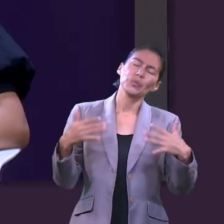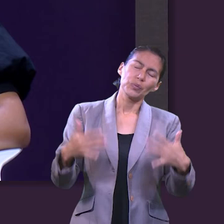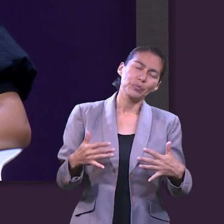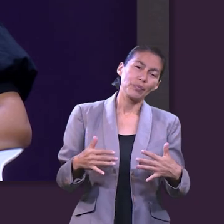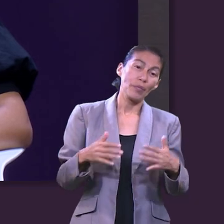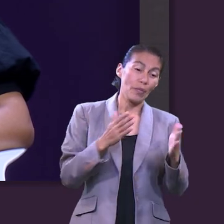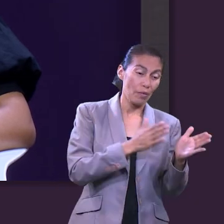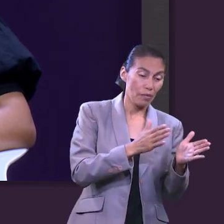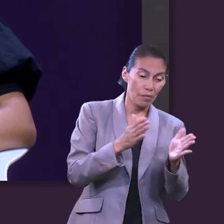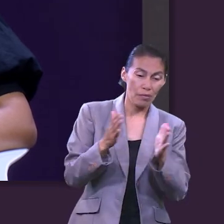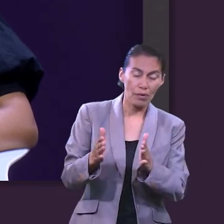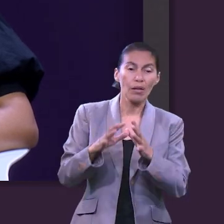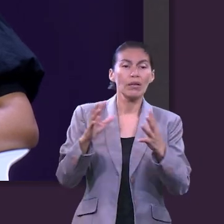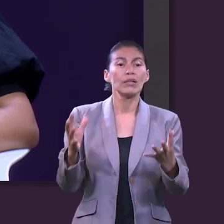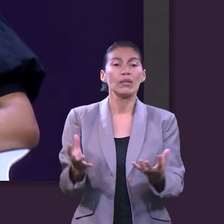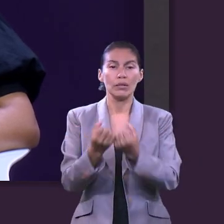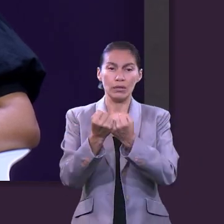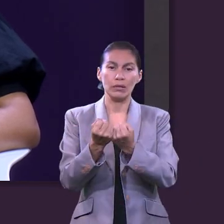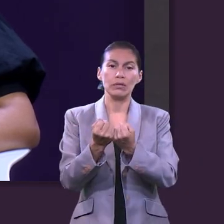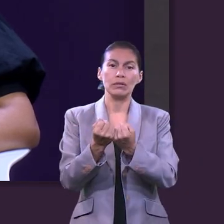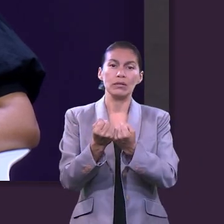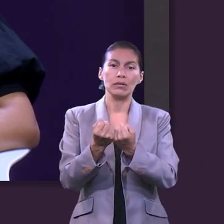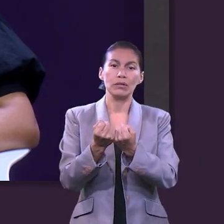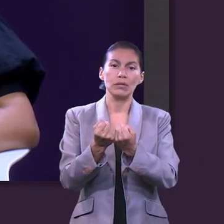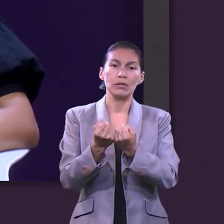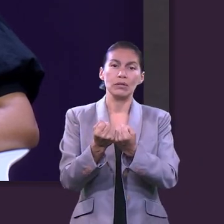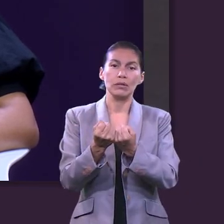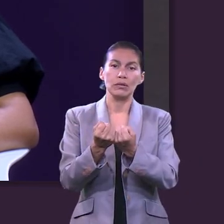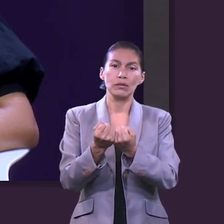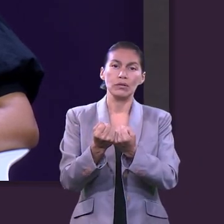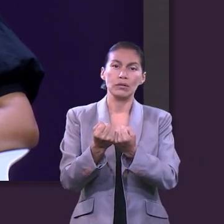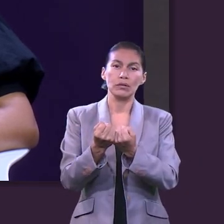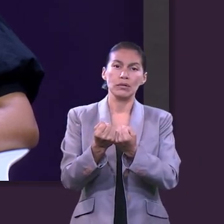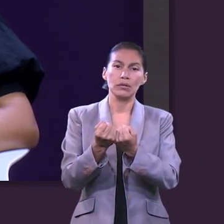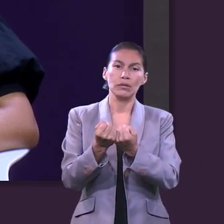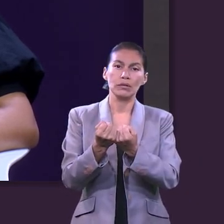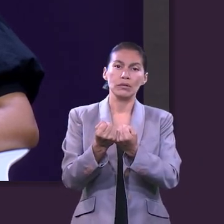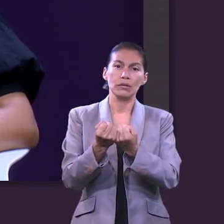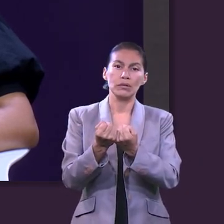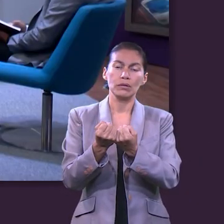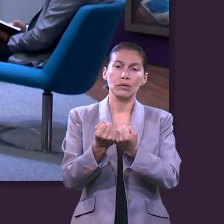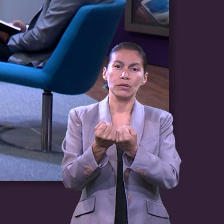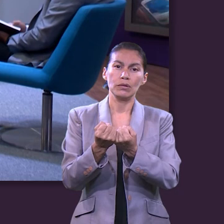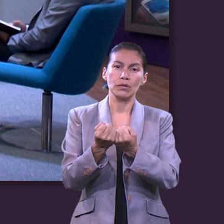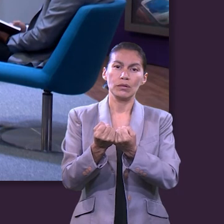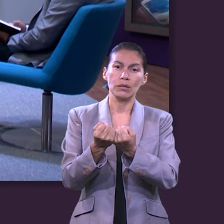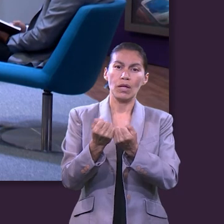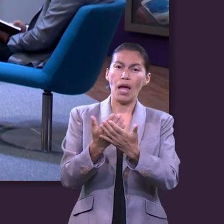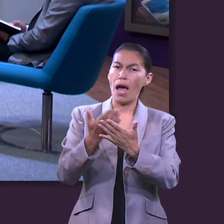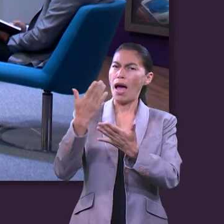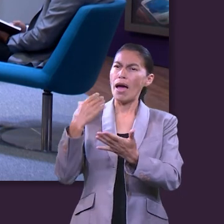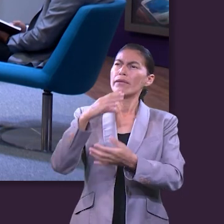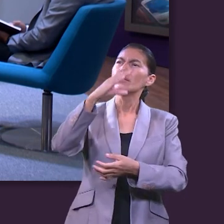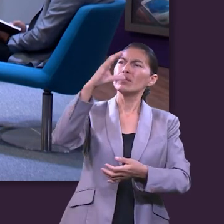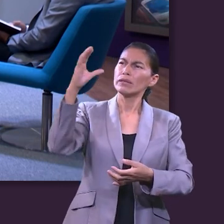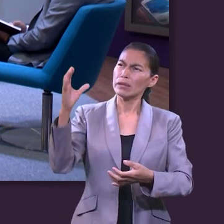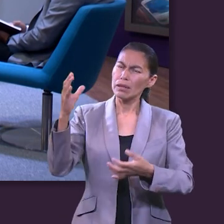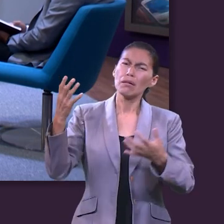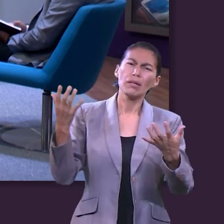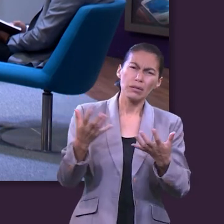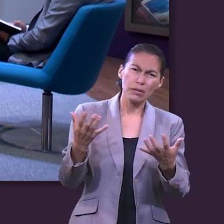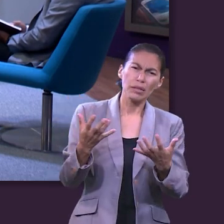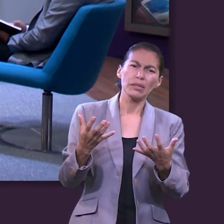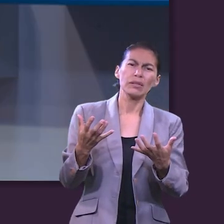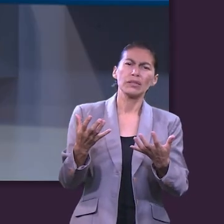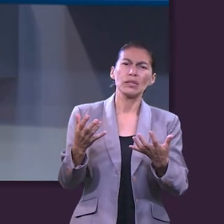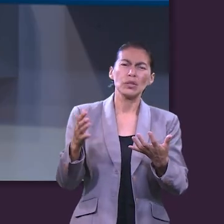¿no? Era parte de un plan de salvación que se había ya configurado desde el cielo y que